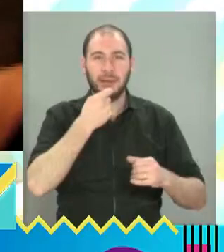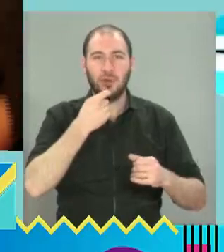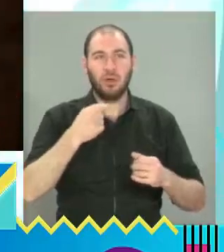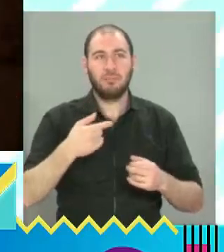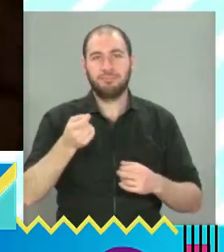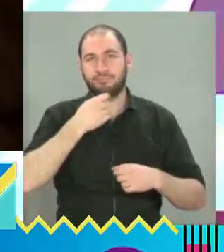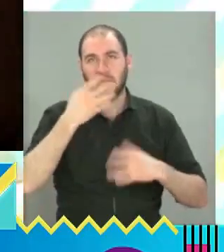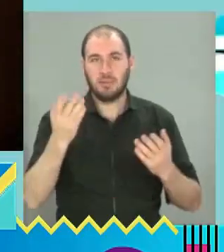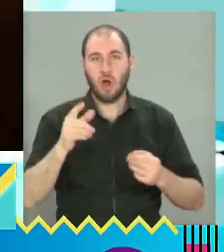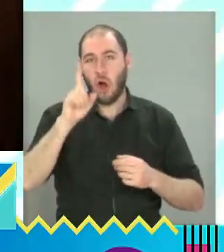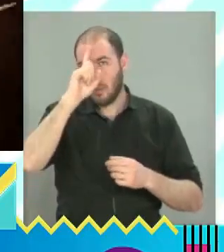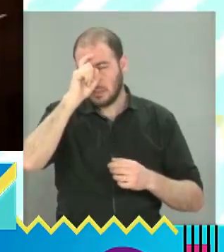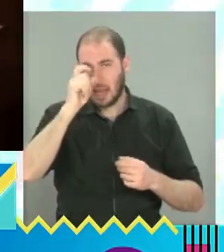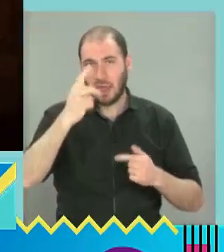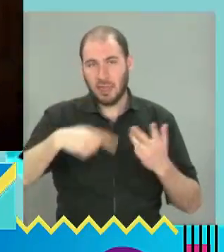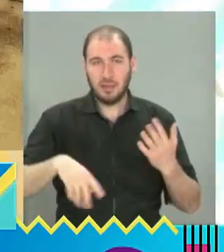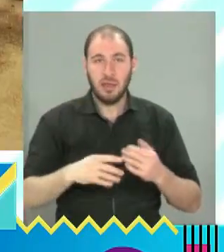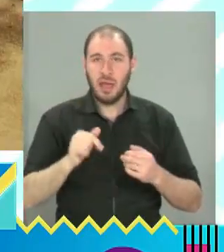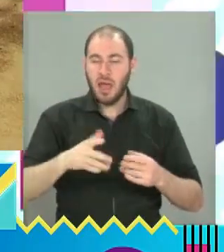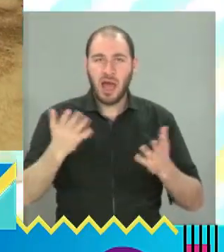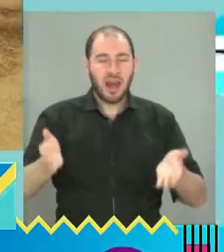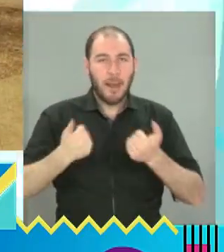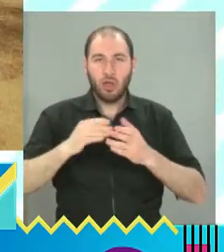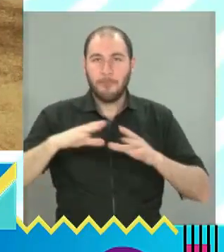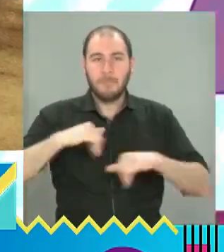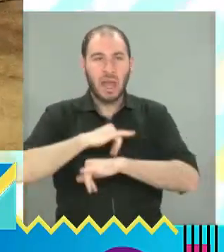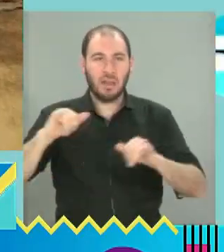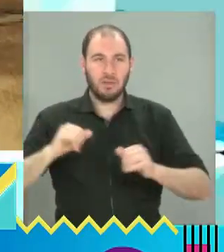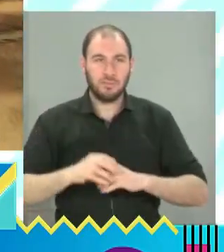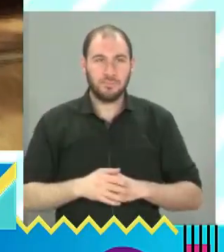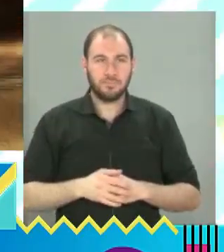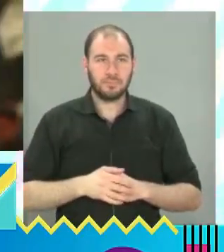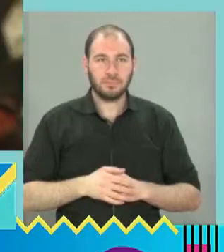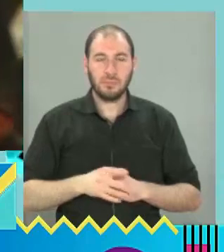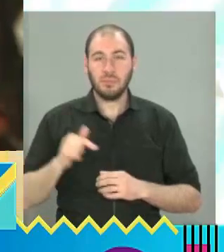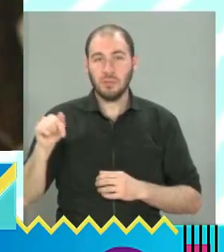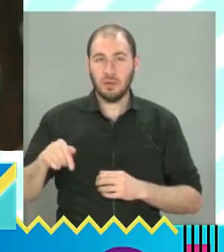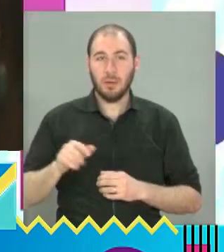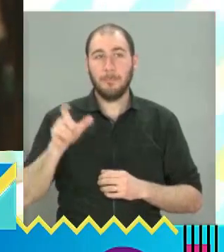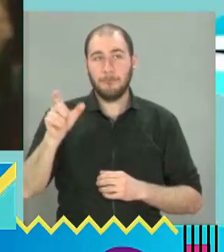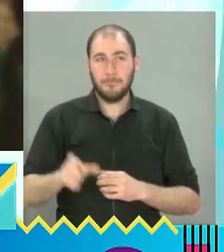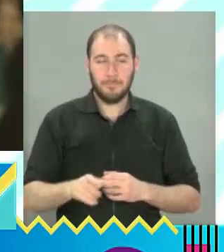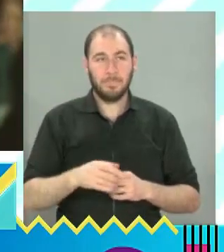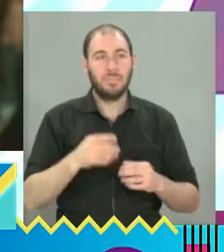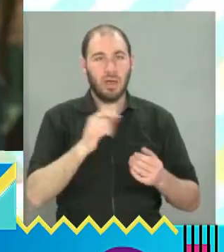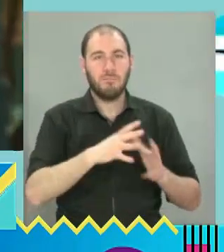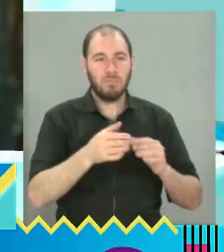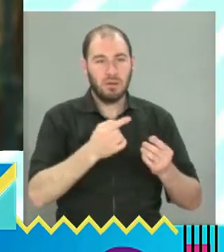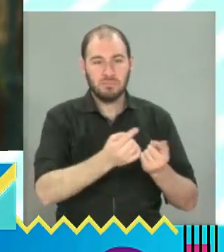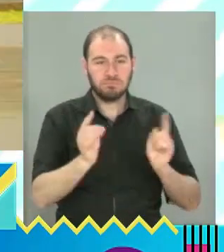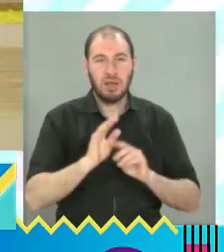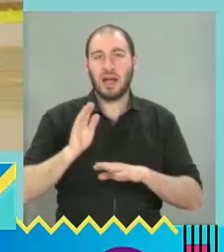para decirte, no sé, un hospital, una oficina, y automáticamente sale en el medio. Digo, hay que hacer un ejercicio del circuito